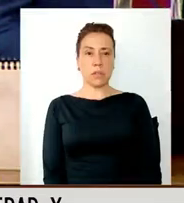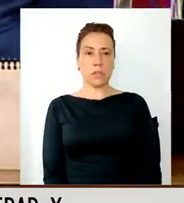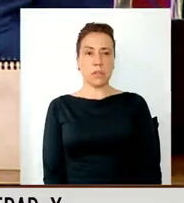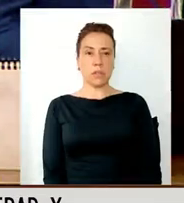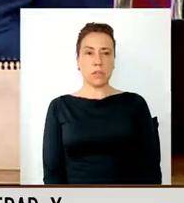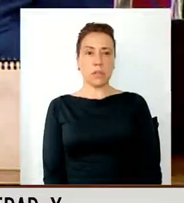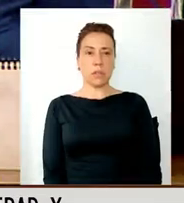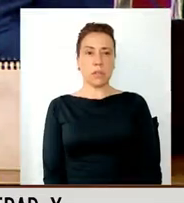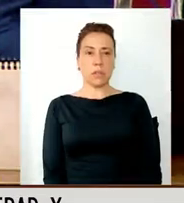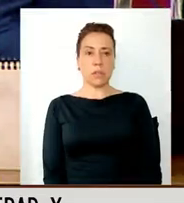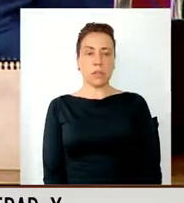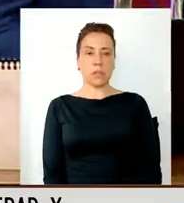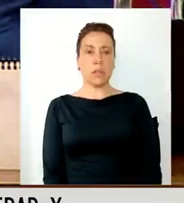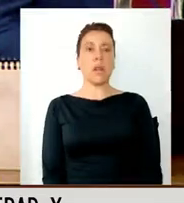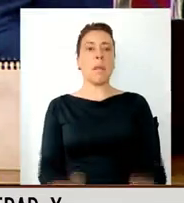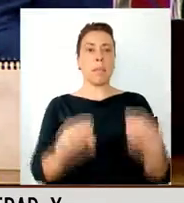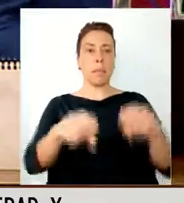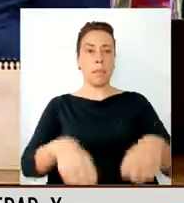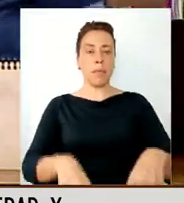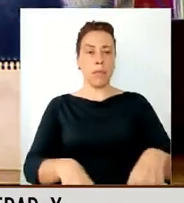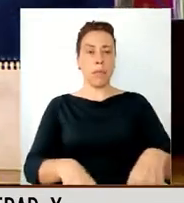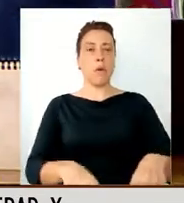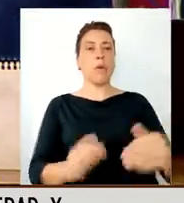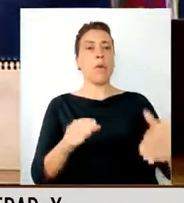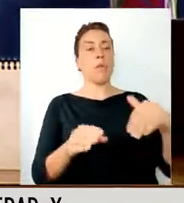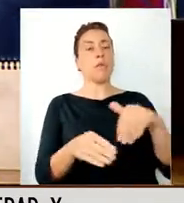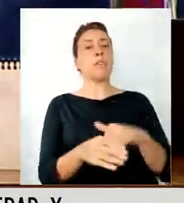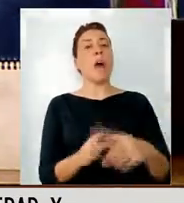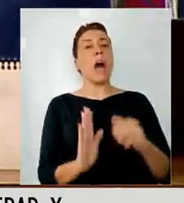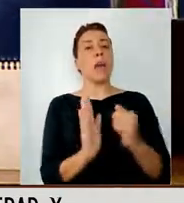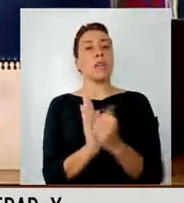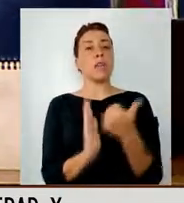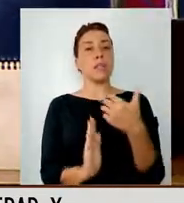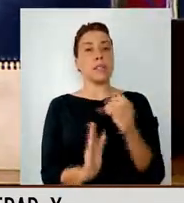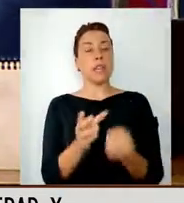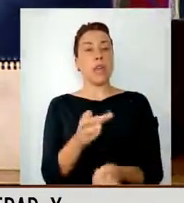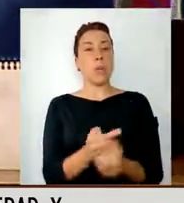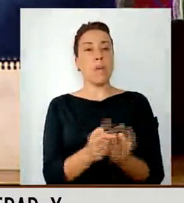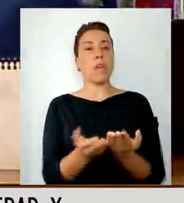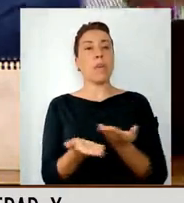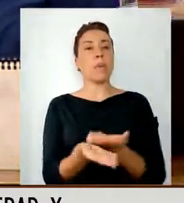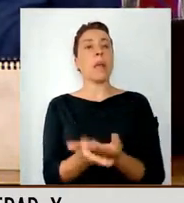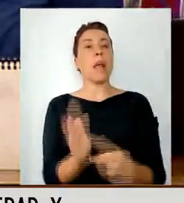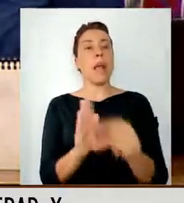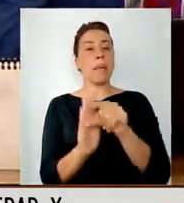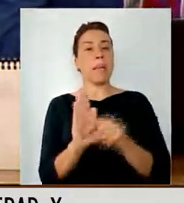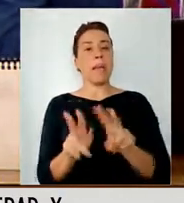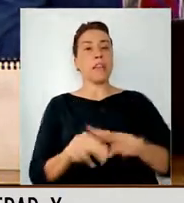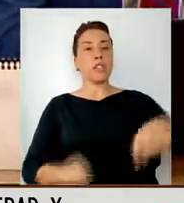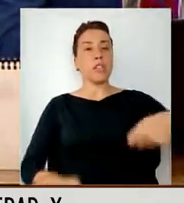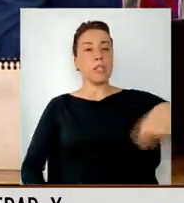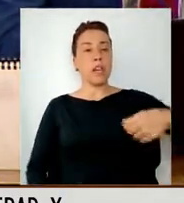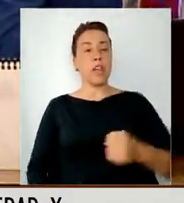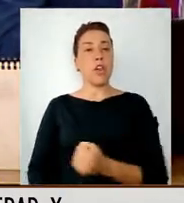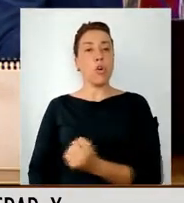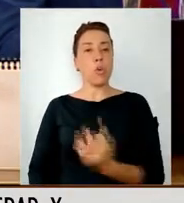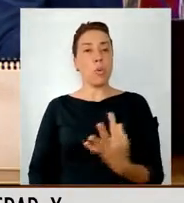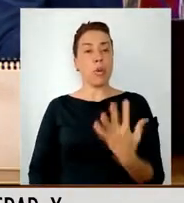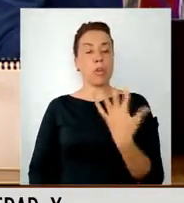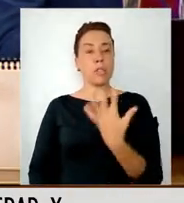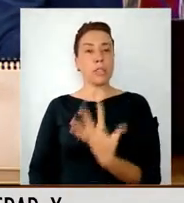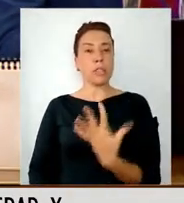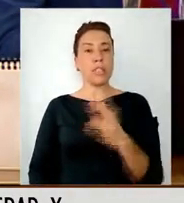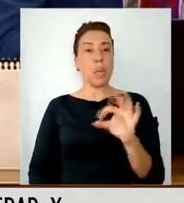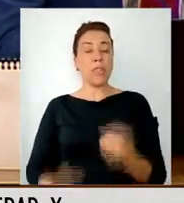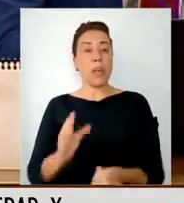ha aprobado en votación el artículo 60 nuevo propuesto por las enmiendas del senado en el numeral 50 nuevo del artículo